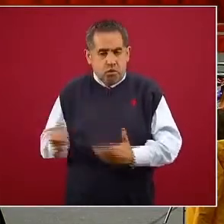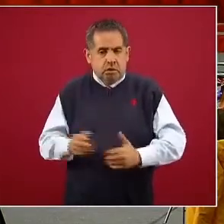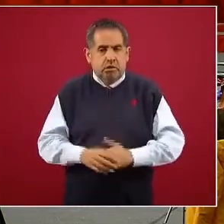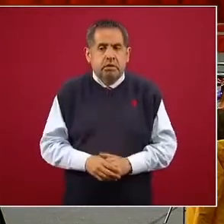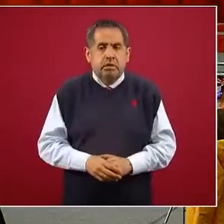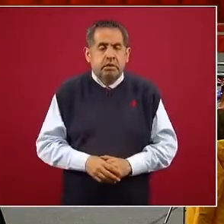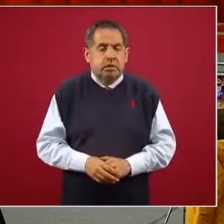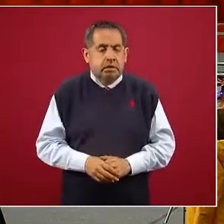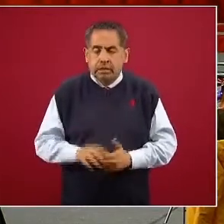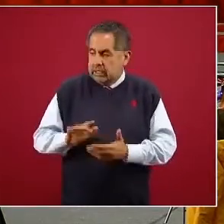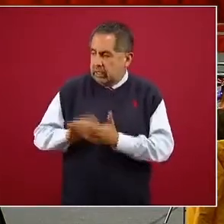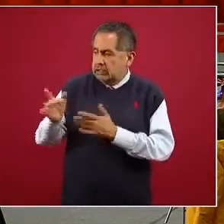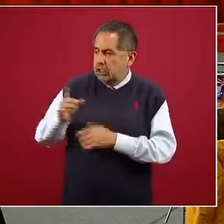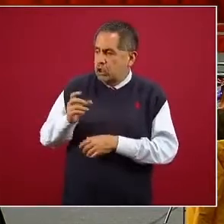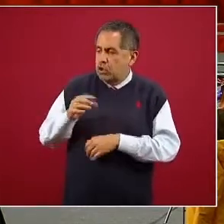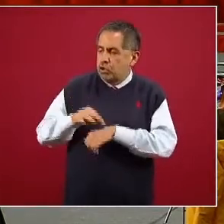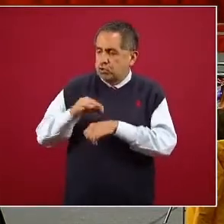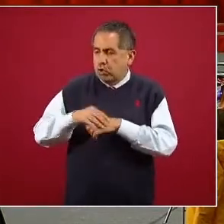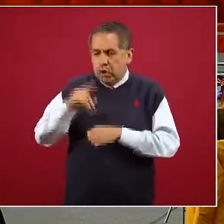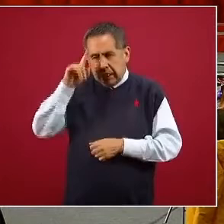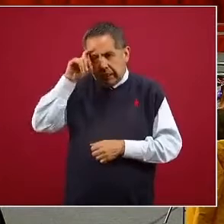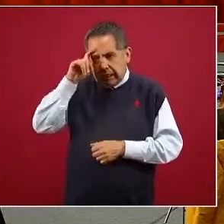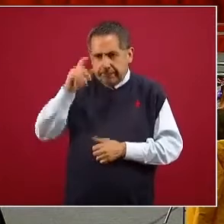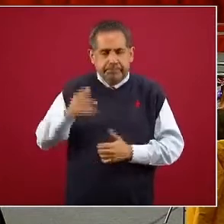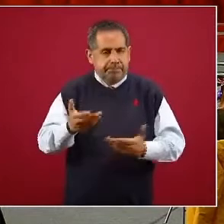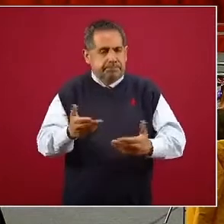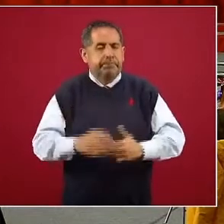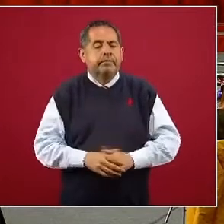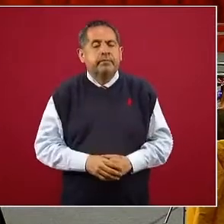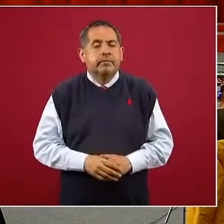Gracias, doctor López-Gatell. Permiso.